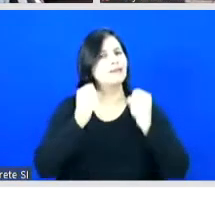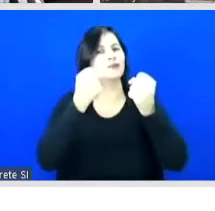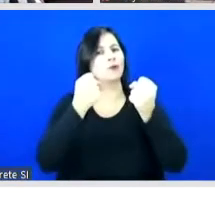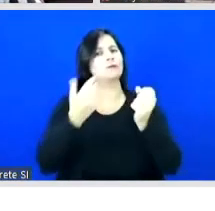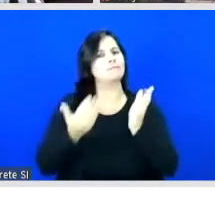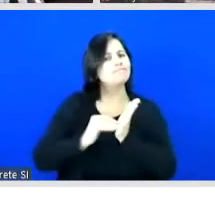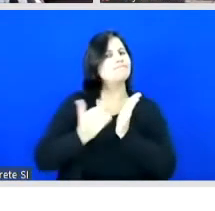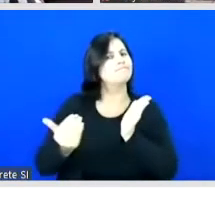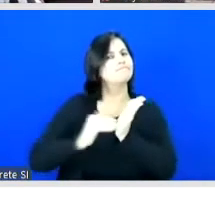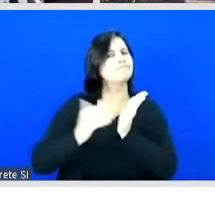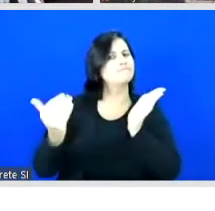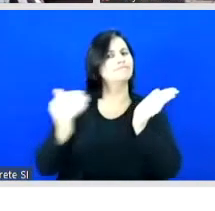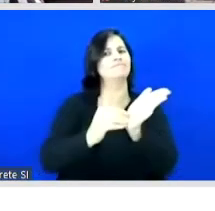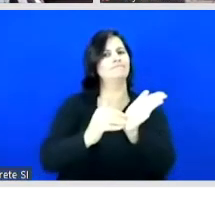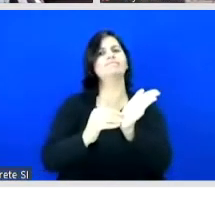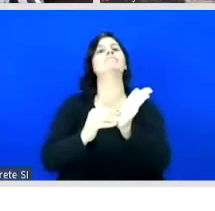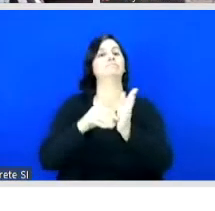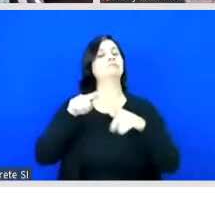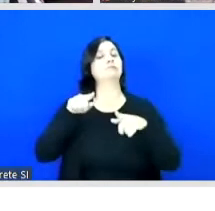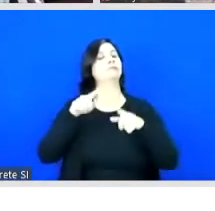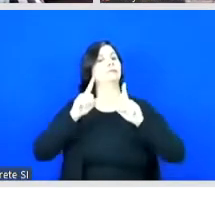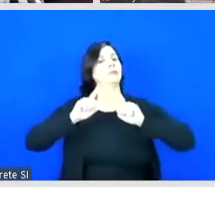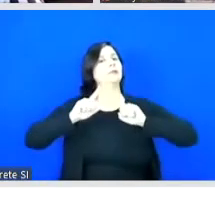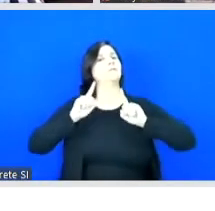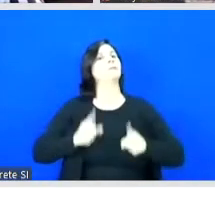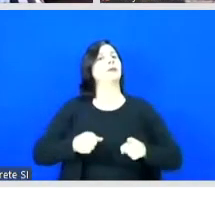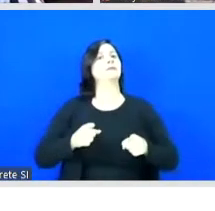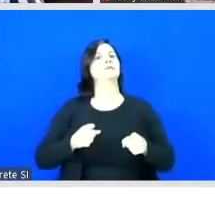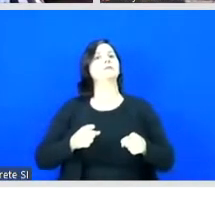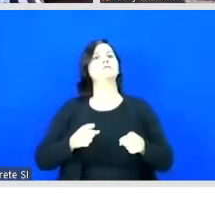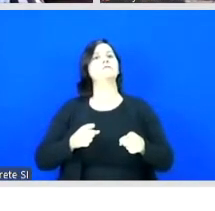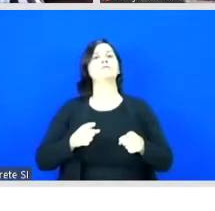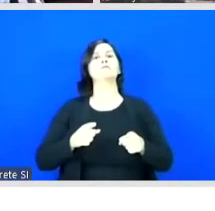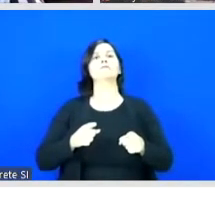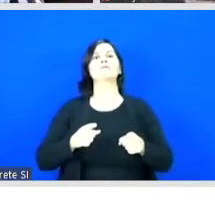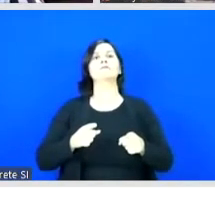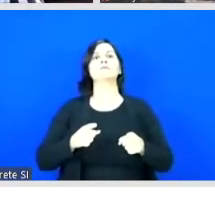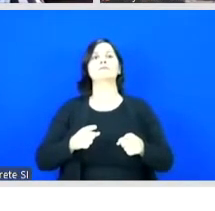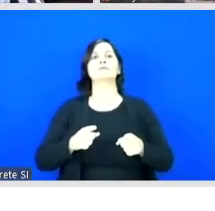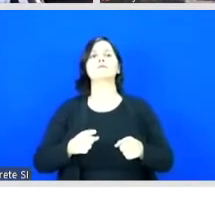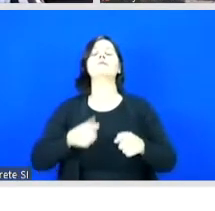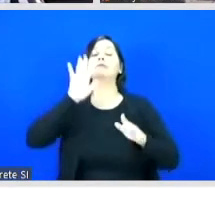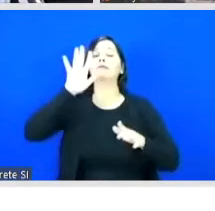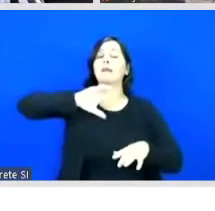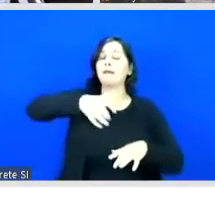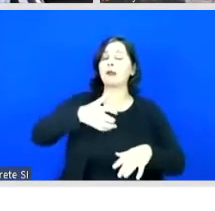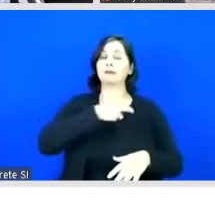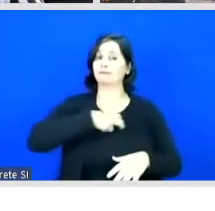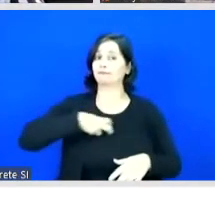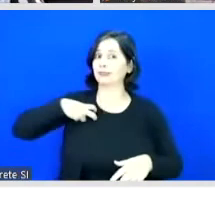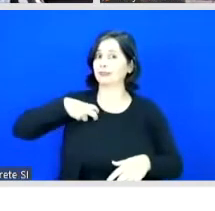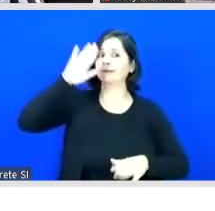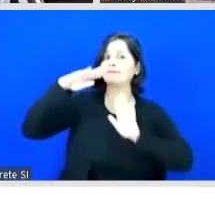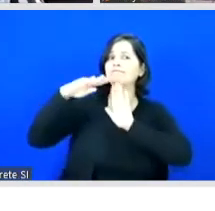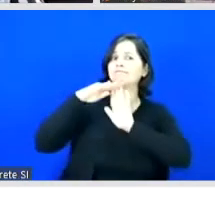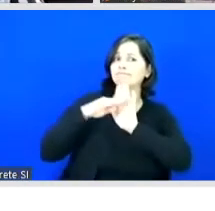Plataforma de Acción de Beijing, es importante que las estrategias de combate al cambio climático todas